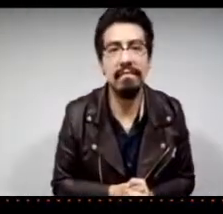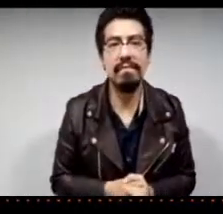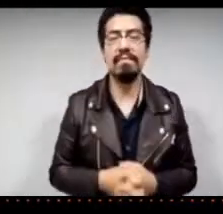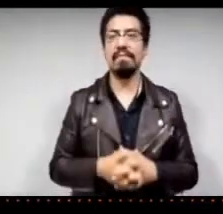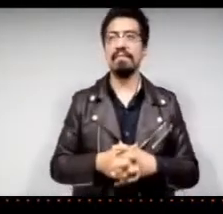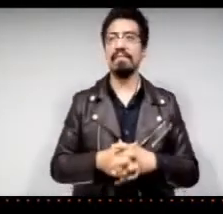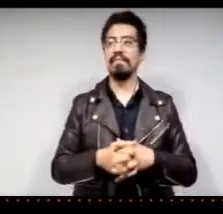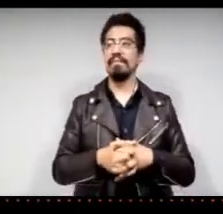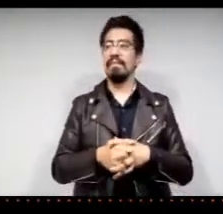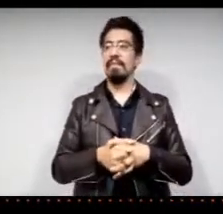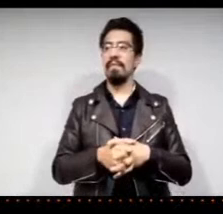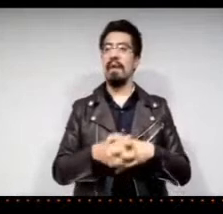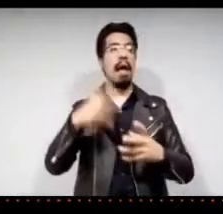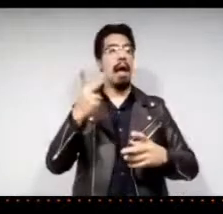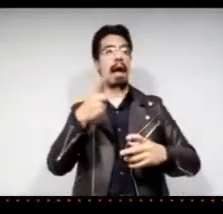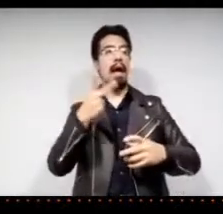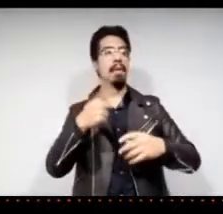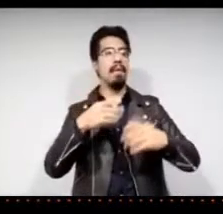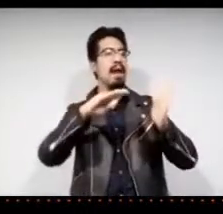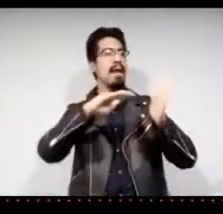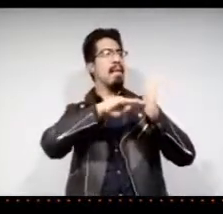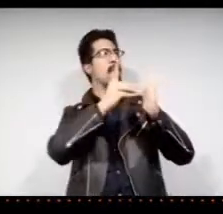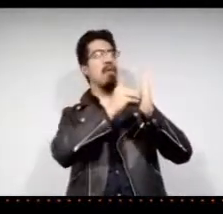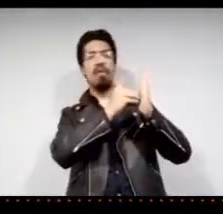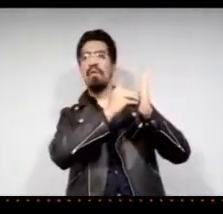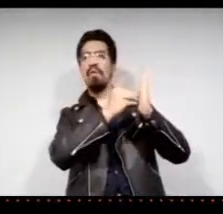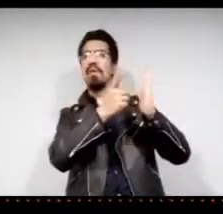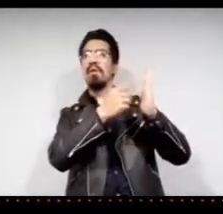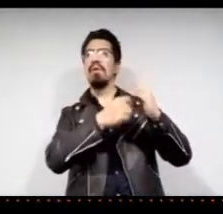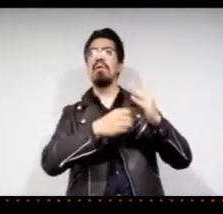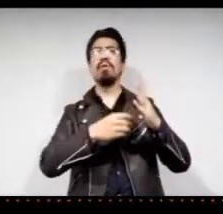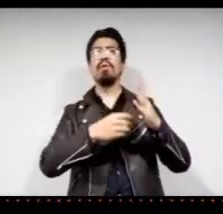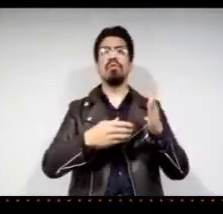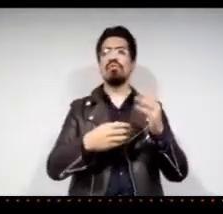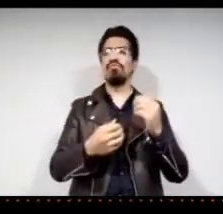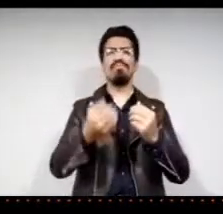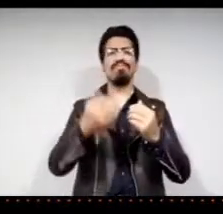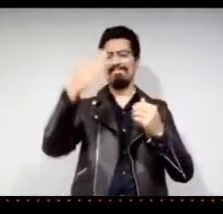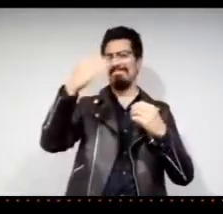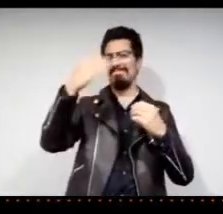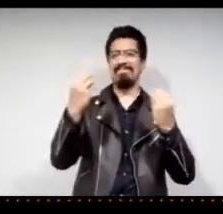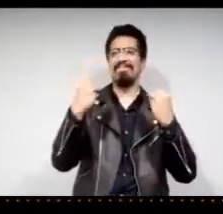modalidades tenemos no solo que repensar estas, sino que hay muchos otros conceptos